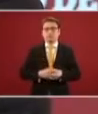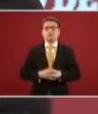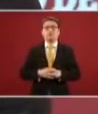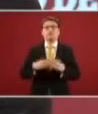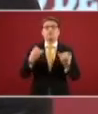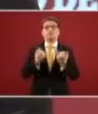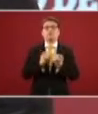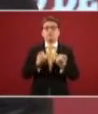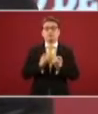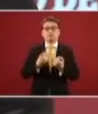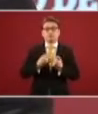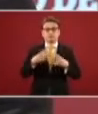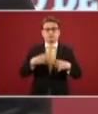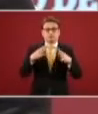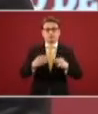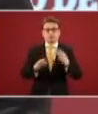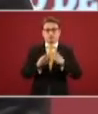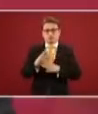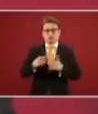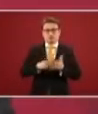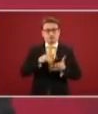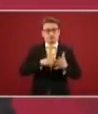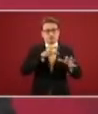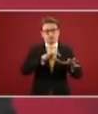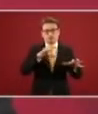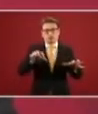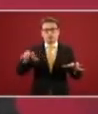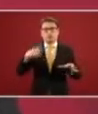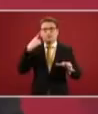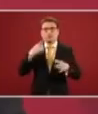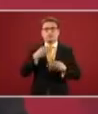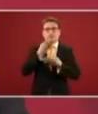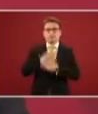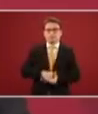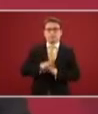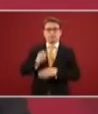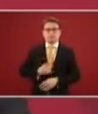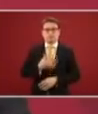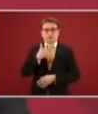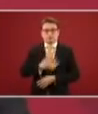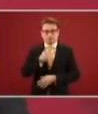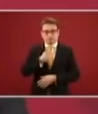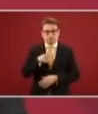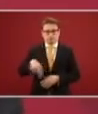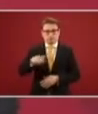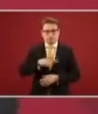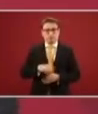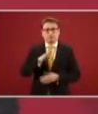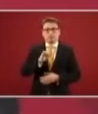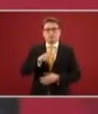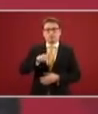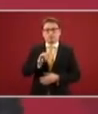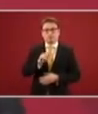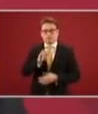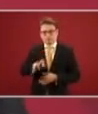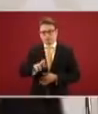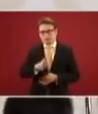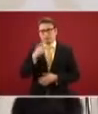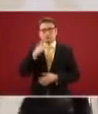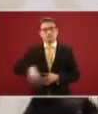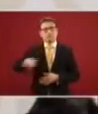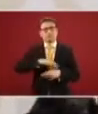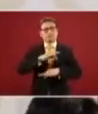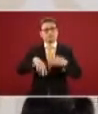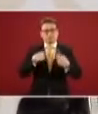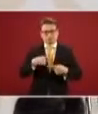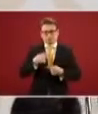el resumen que nos presenta ReadNoticias.com. Así están las mañaneras. No cambian, no cambiaron.